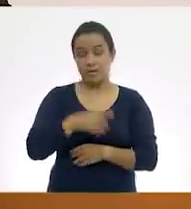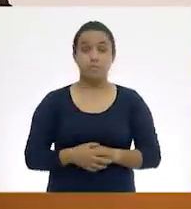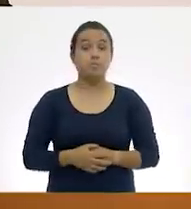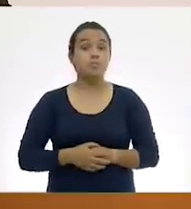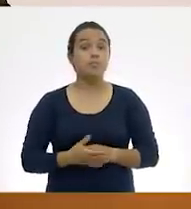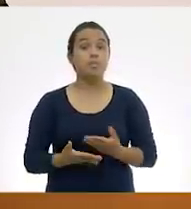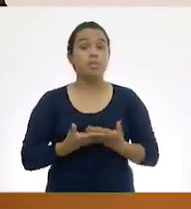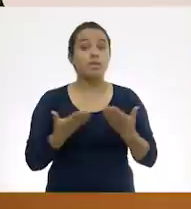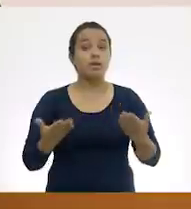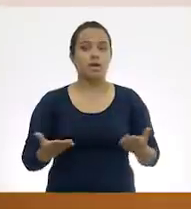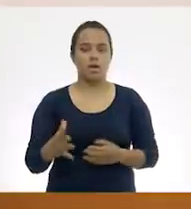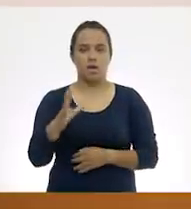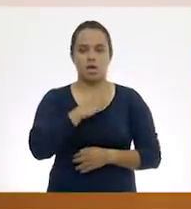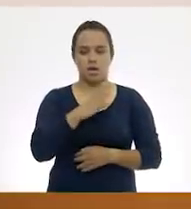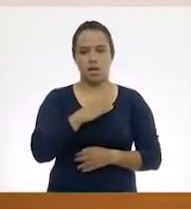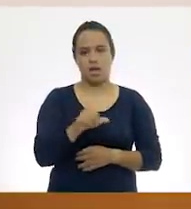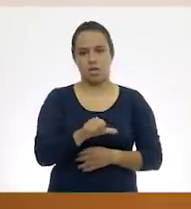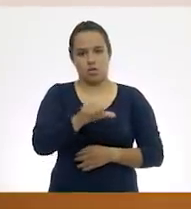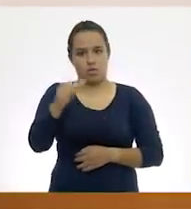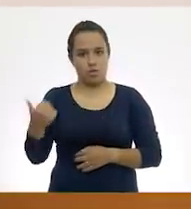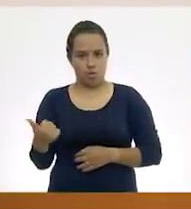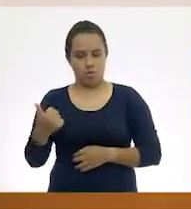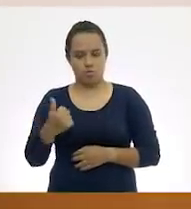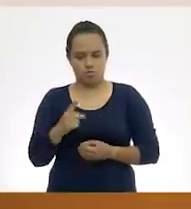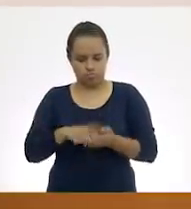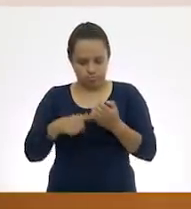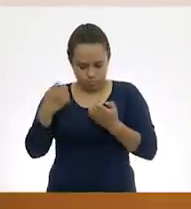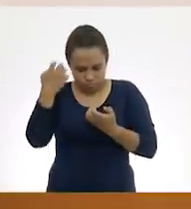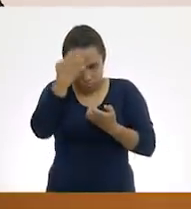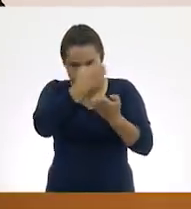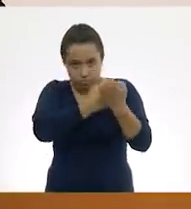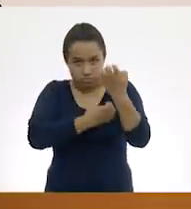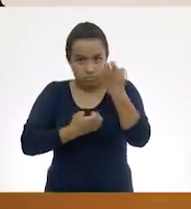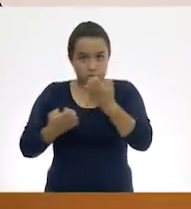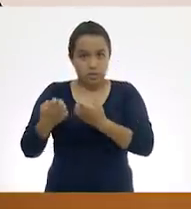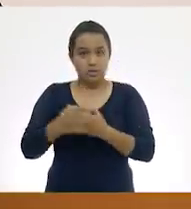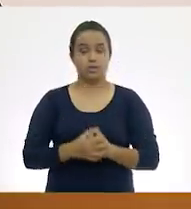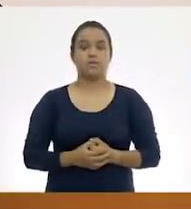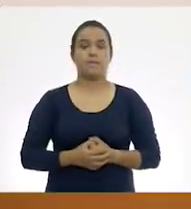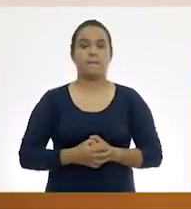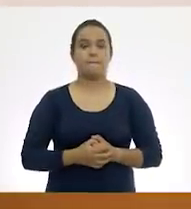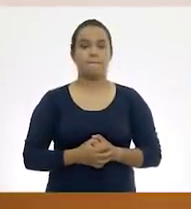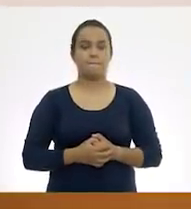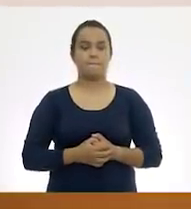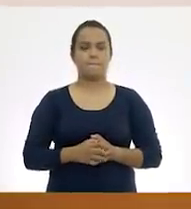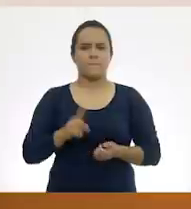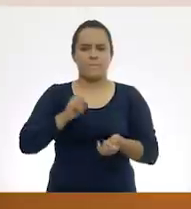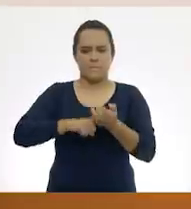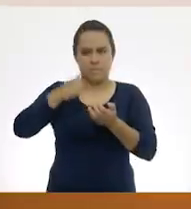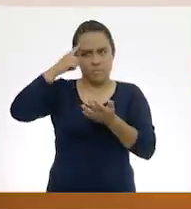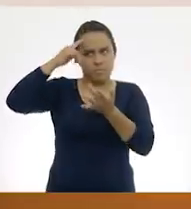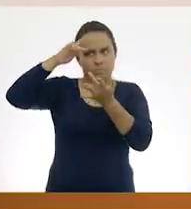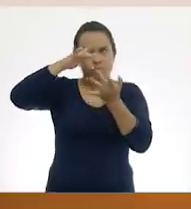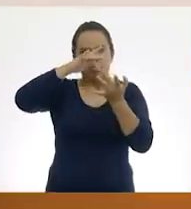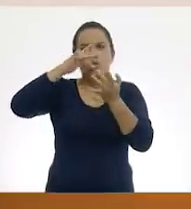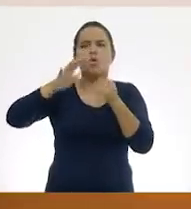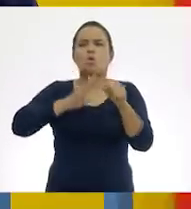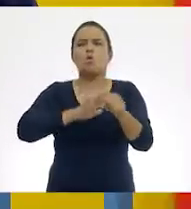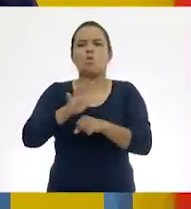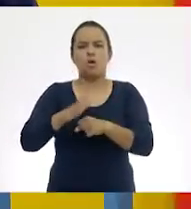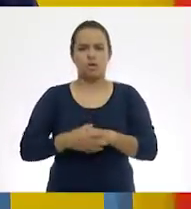Ahora, tenemos otro campo de estudio que puede ser muy importante para nuestro sistema nervioso. ¿Sabes cuál